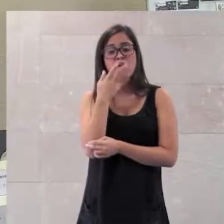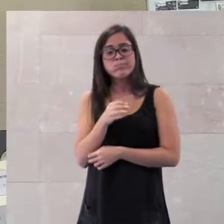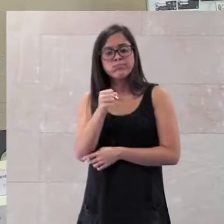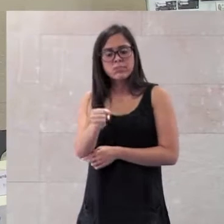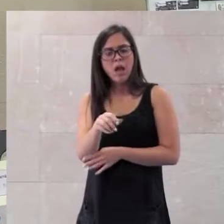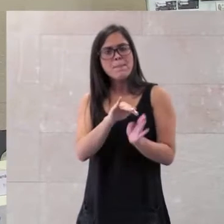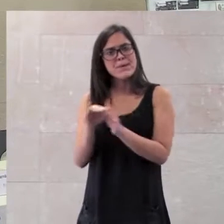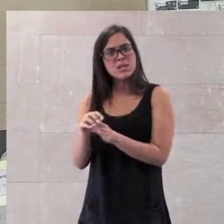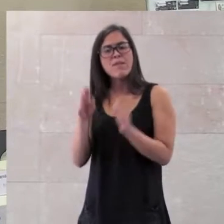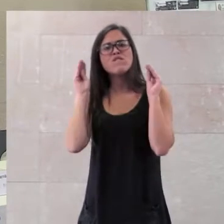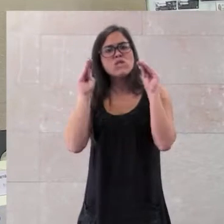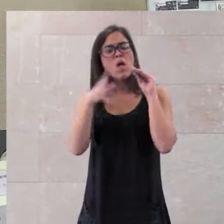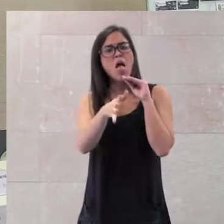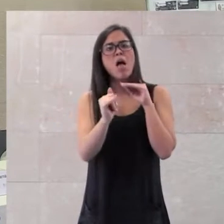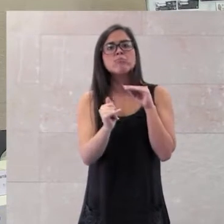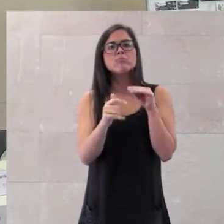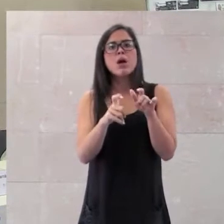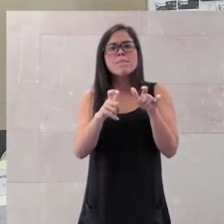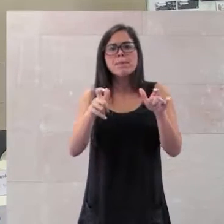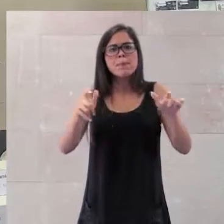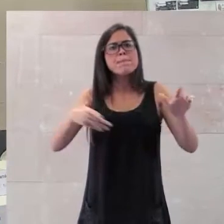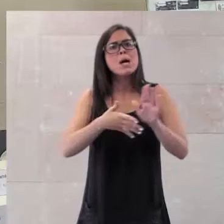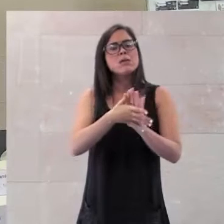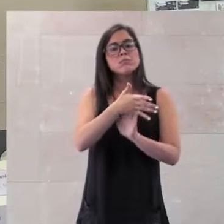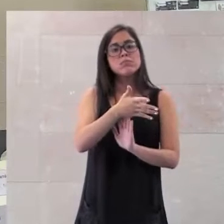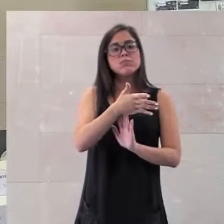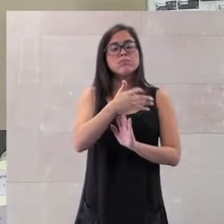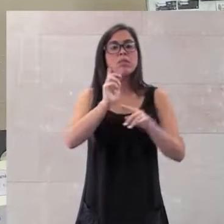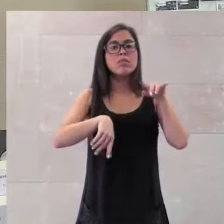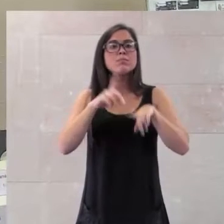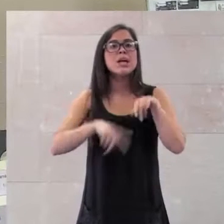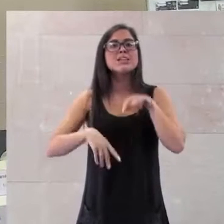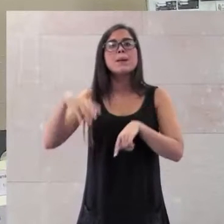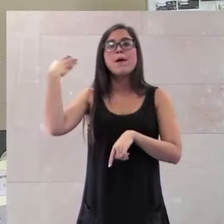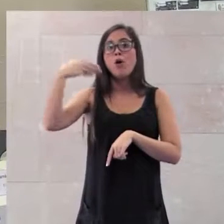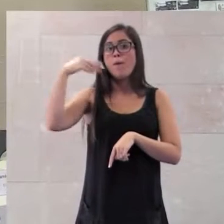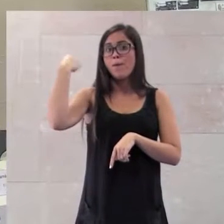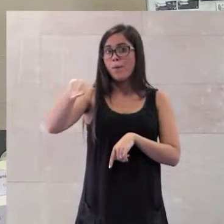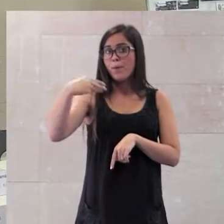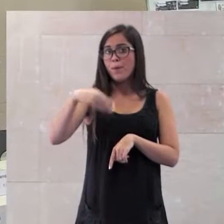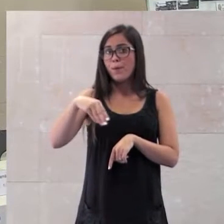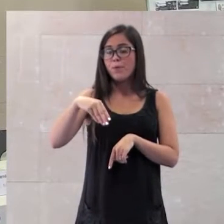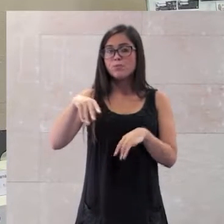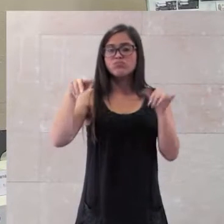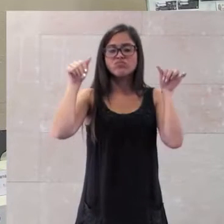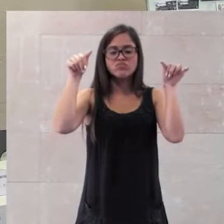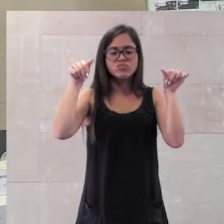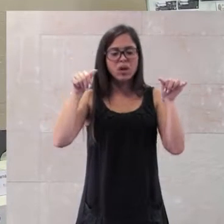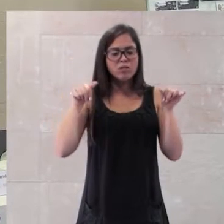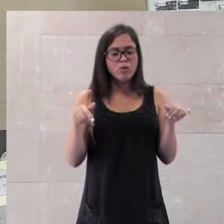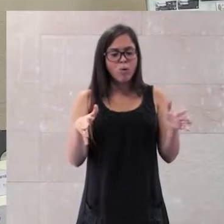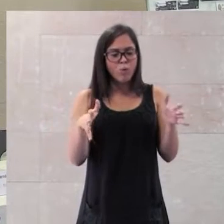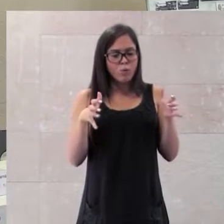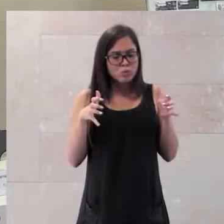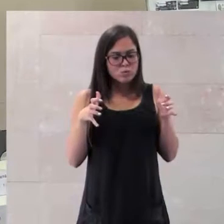unas cuantas, cada vez hay más, en la medida que hay jóvenes que se forman en determinadas disciplinas, materias, pues